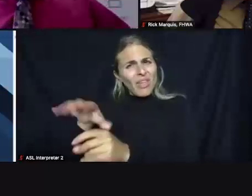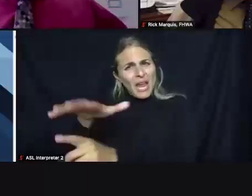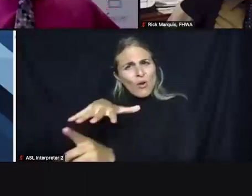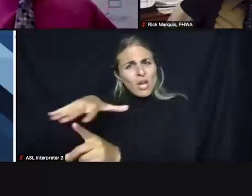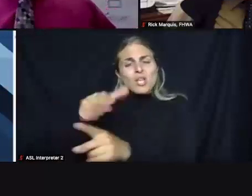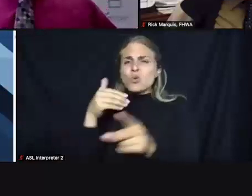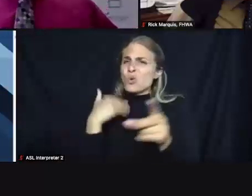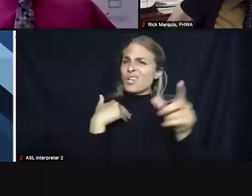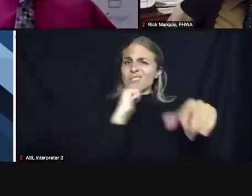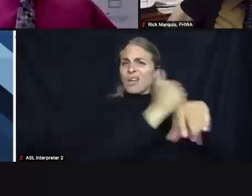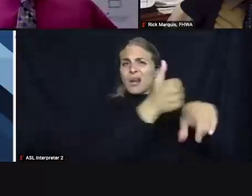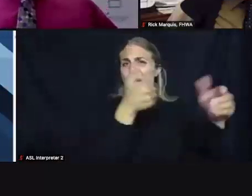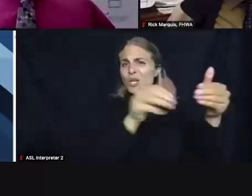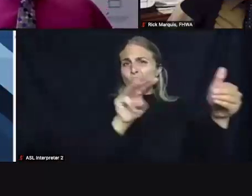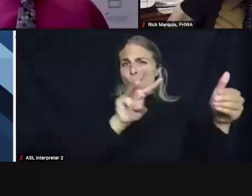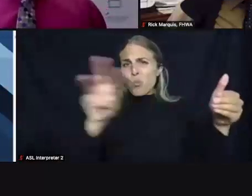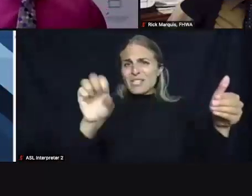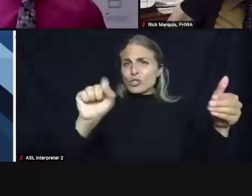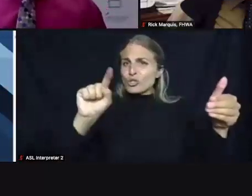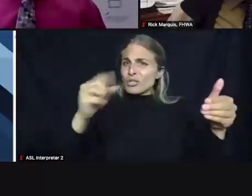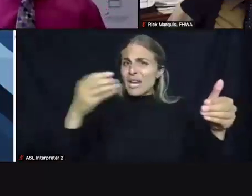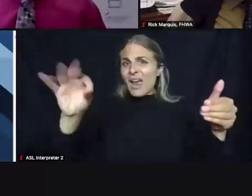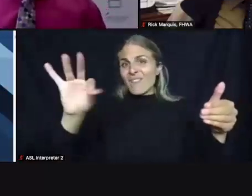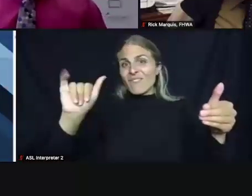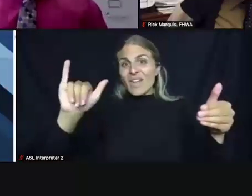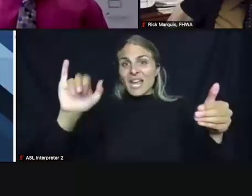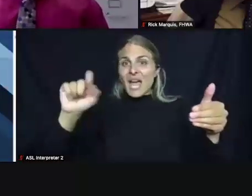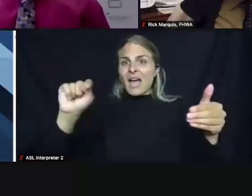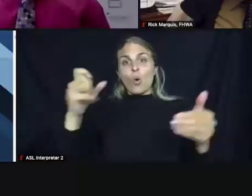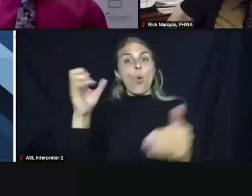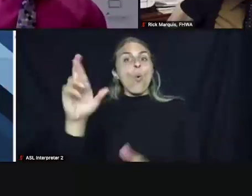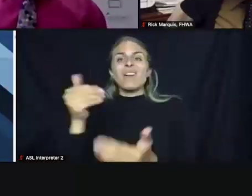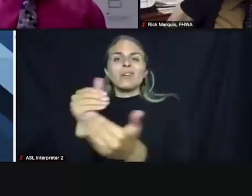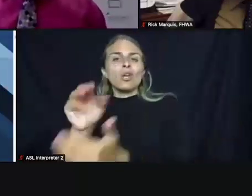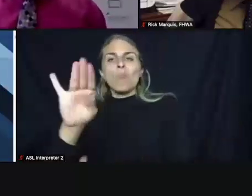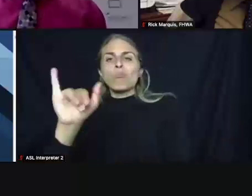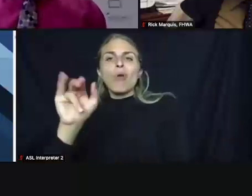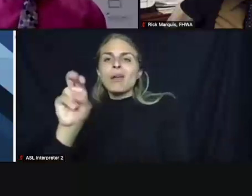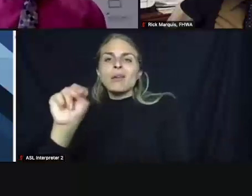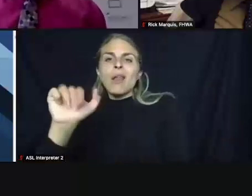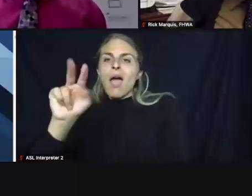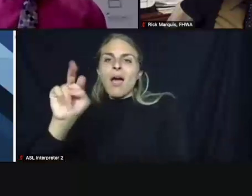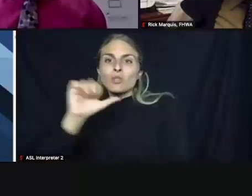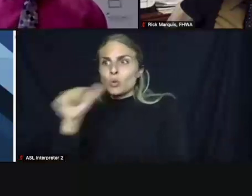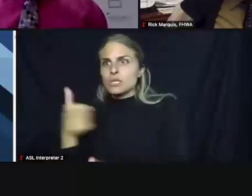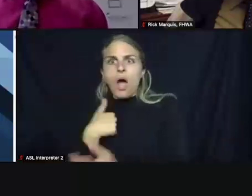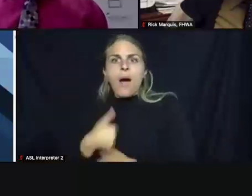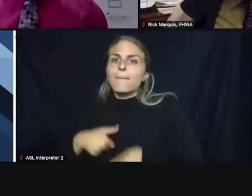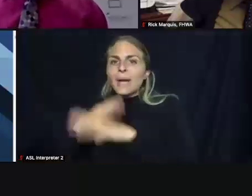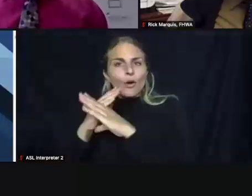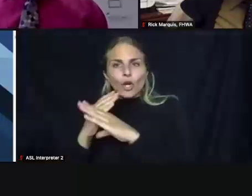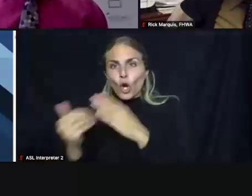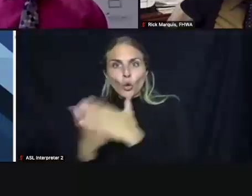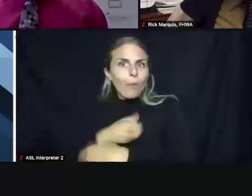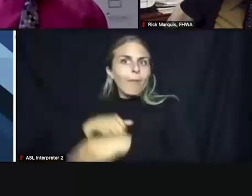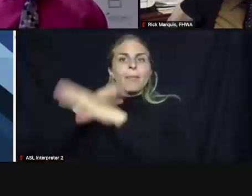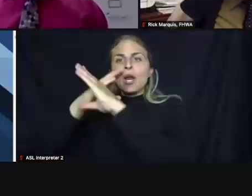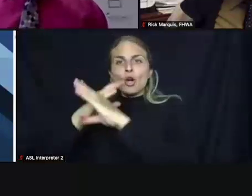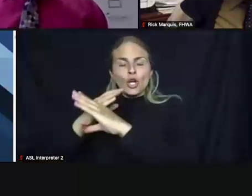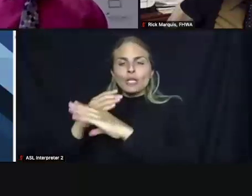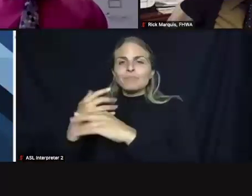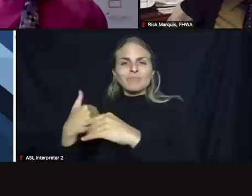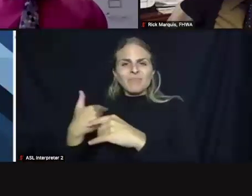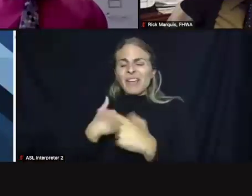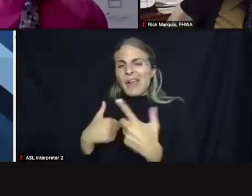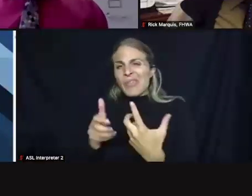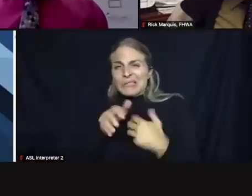segregada. Poner una rotonda no funciona. Se podría ponerlo en la calle Lafayette para que no sea barrera y para